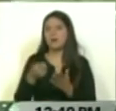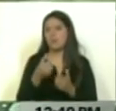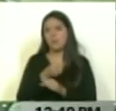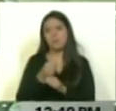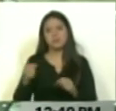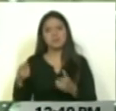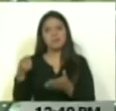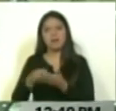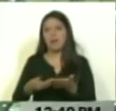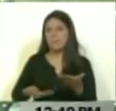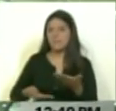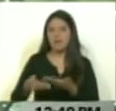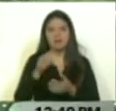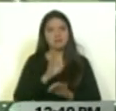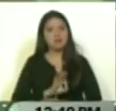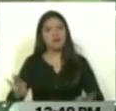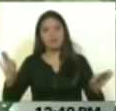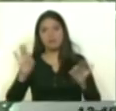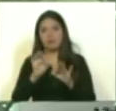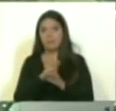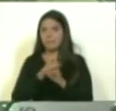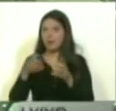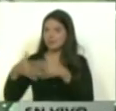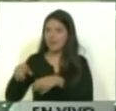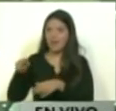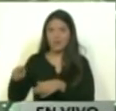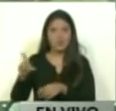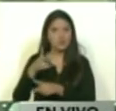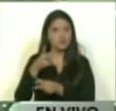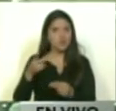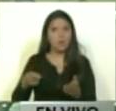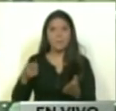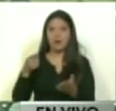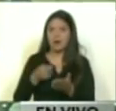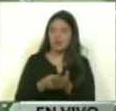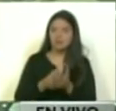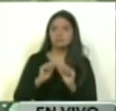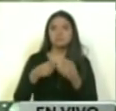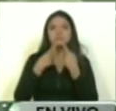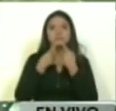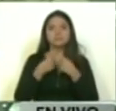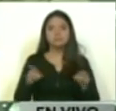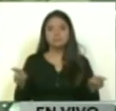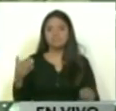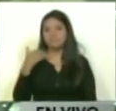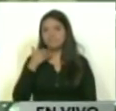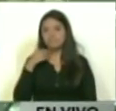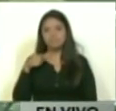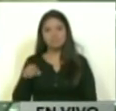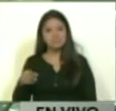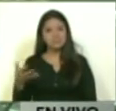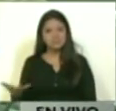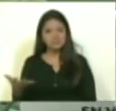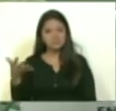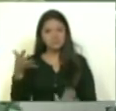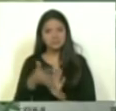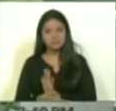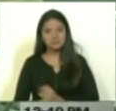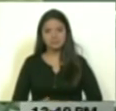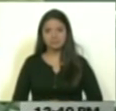los bonos. Y si PDVSA no pagaba y se daba entonces una declaratoria de default, ¿qué sucedía? Bueno,